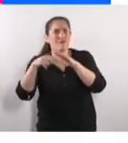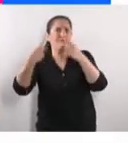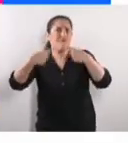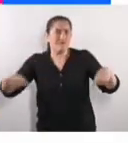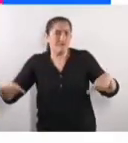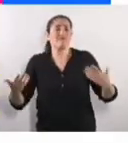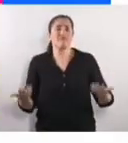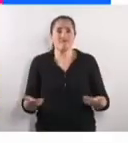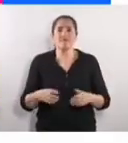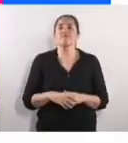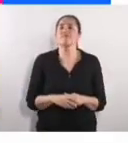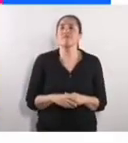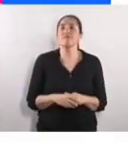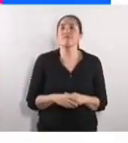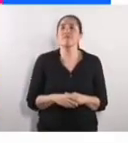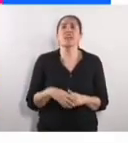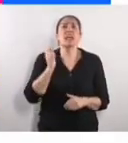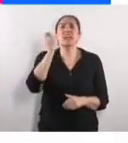donar sangre?